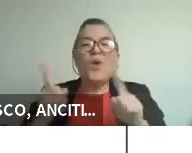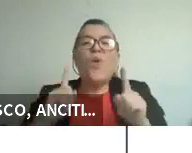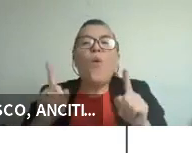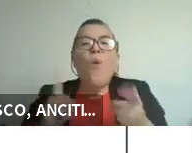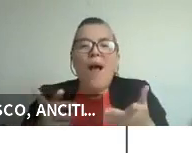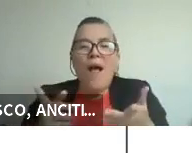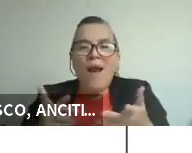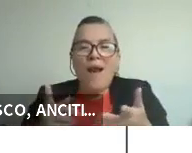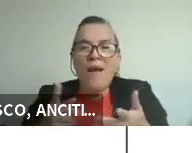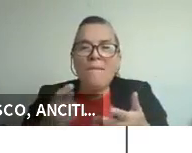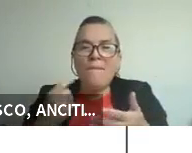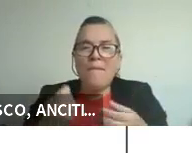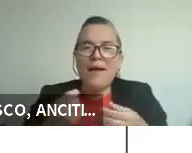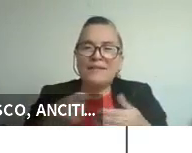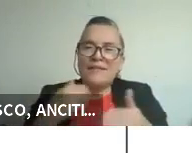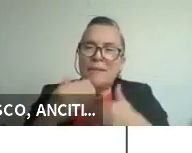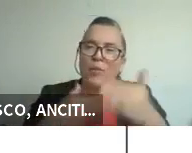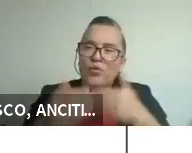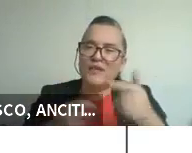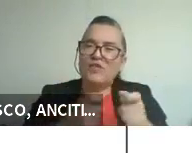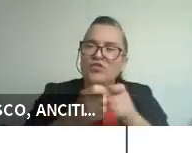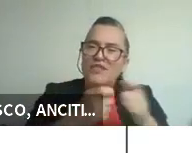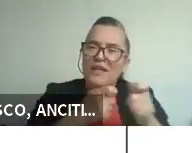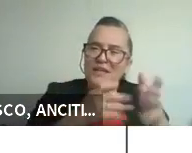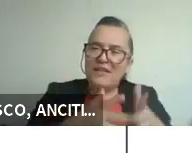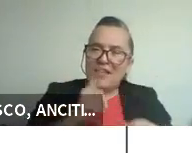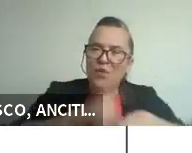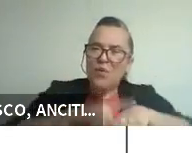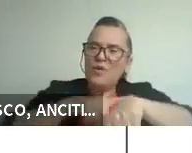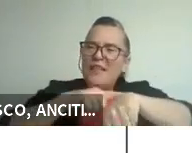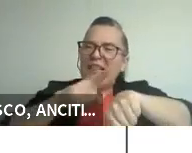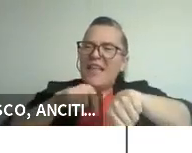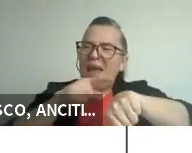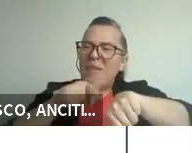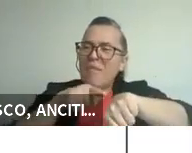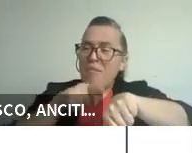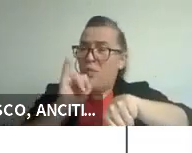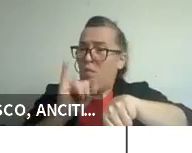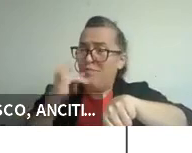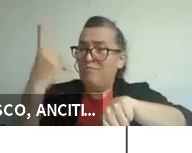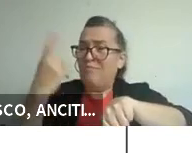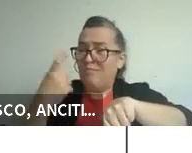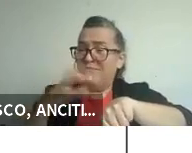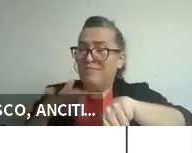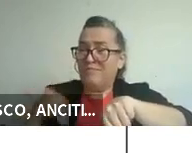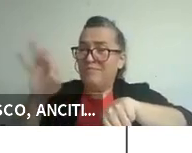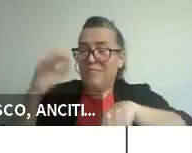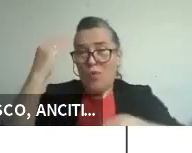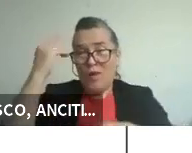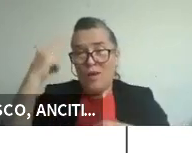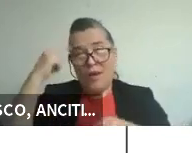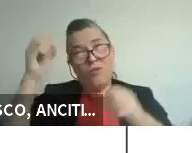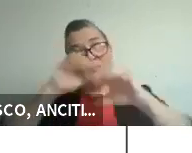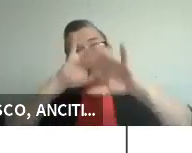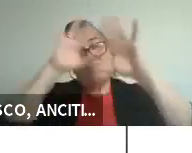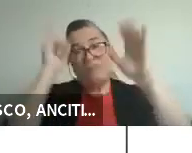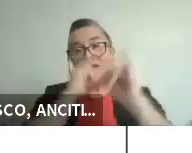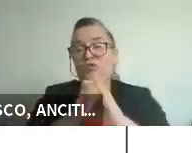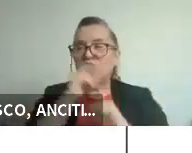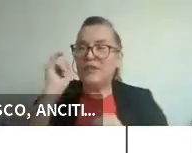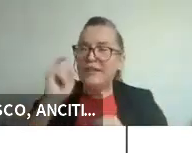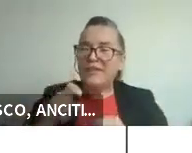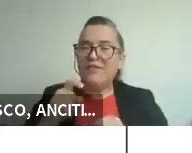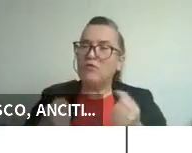labores más de tipo procedimental y administrativo esta es una pregunta importante porque en los imaginarios institucionales y